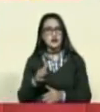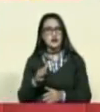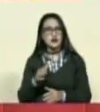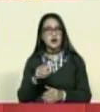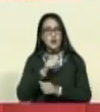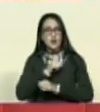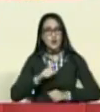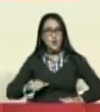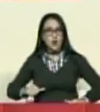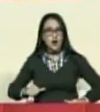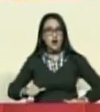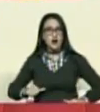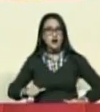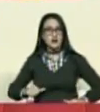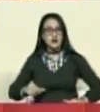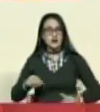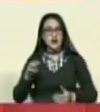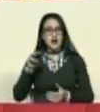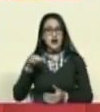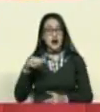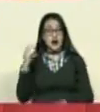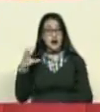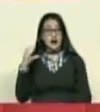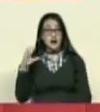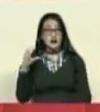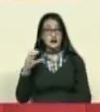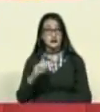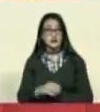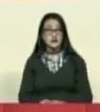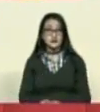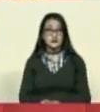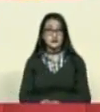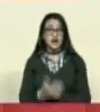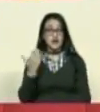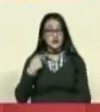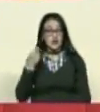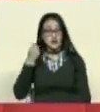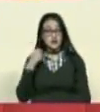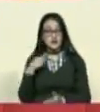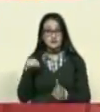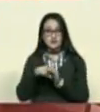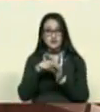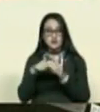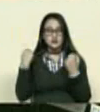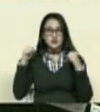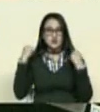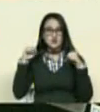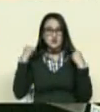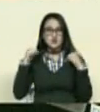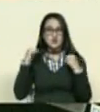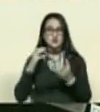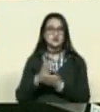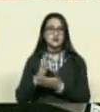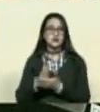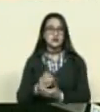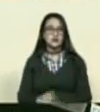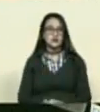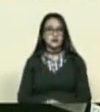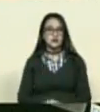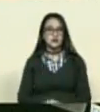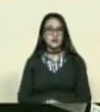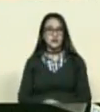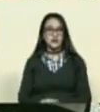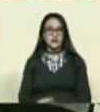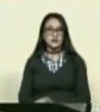de la Guardia Nacional Bolivariana Macarao, Caracas. Ahí me la pasaba yo cuando era diputado, entrenando con